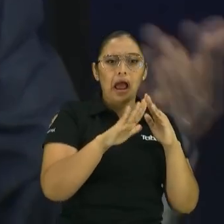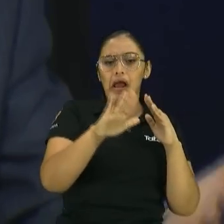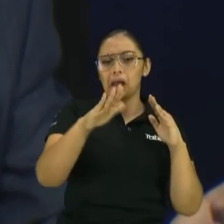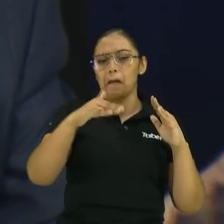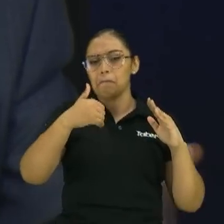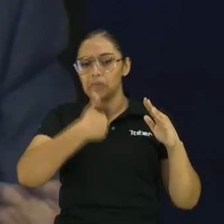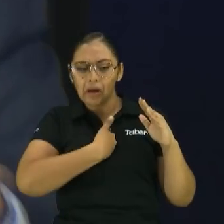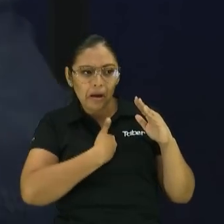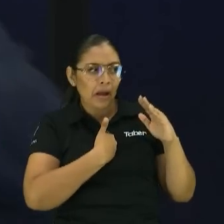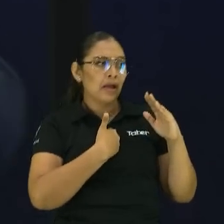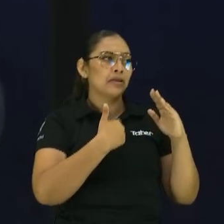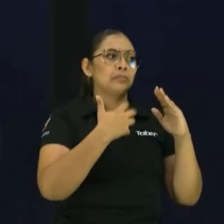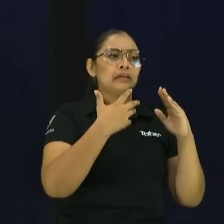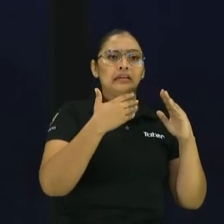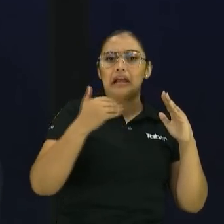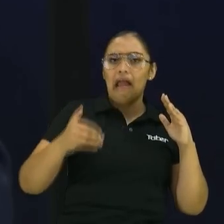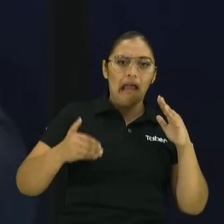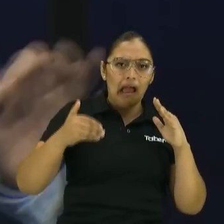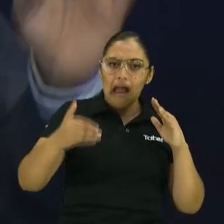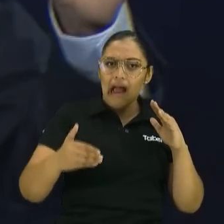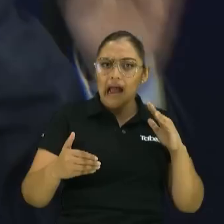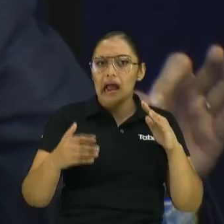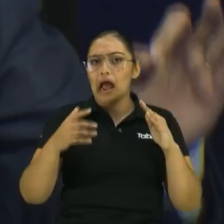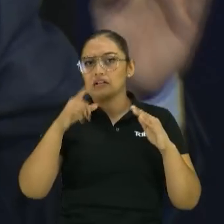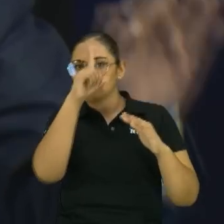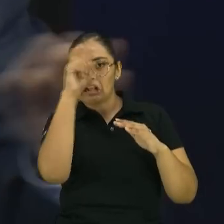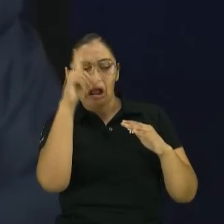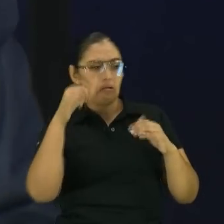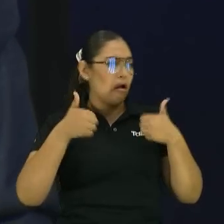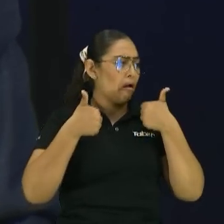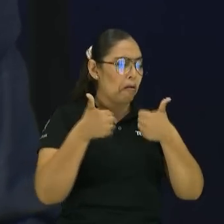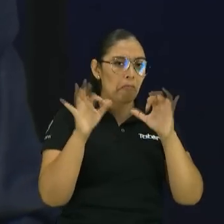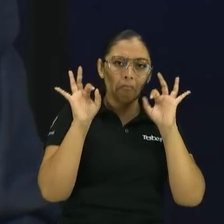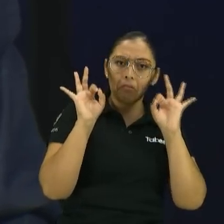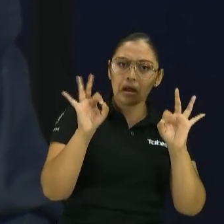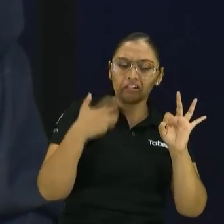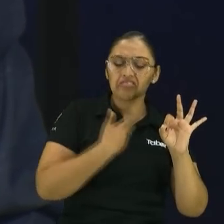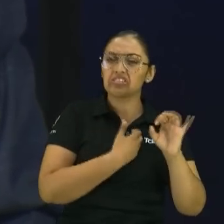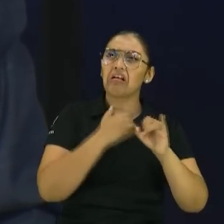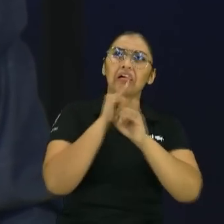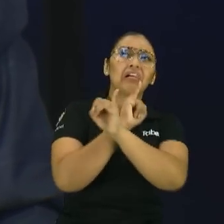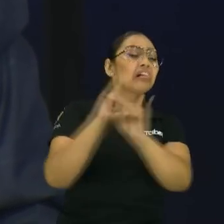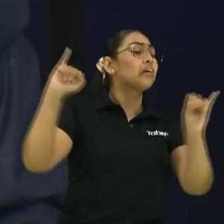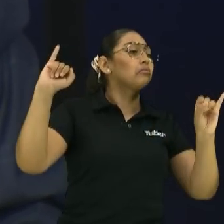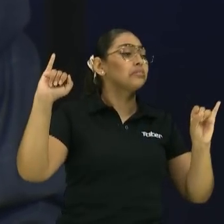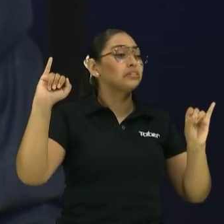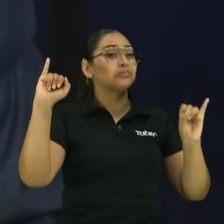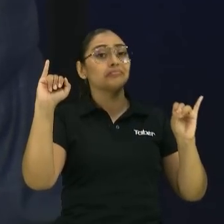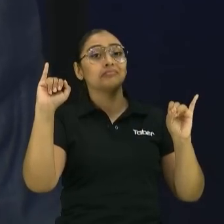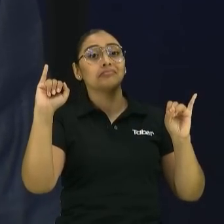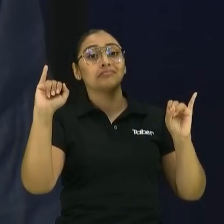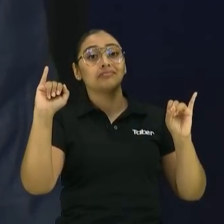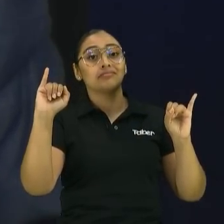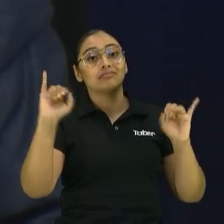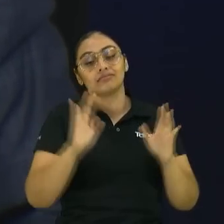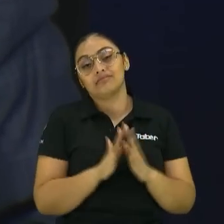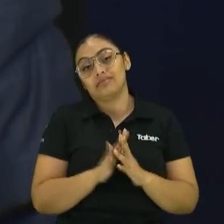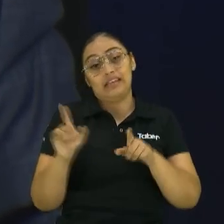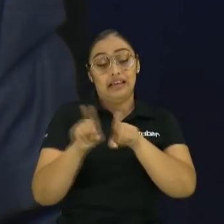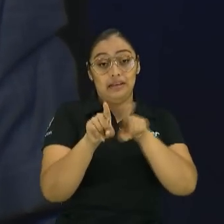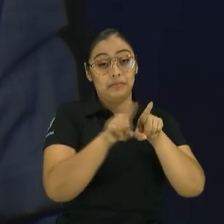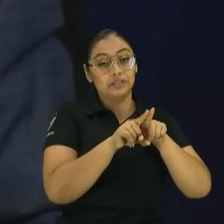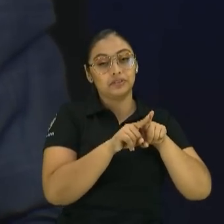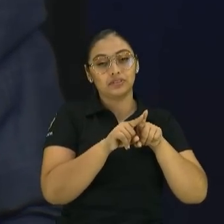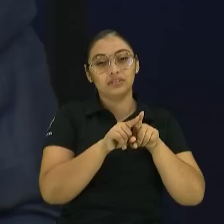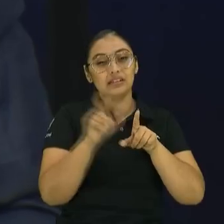pues más años ahora que tienes un buen salario has decidido declararte independiente amigo y hermano quiero usar